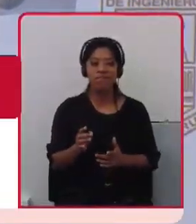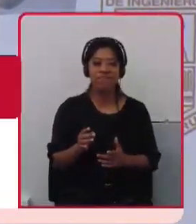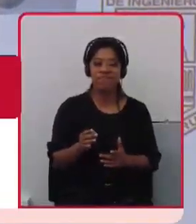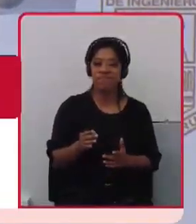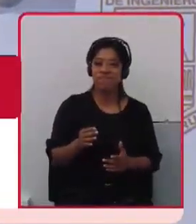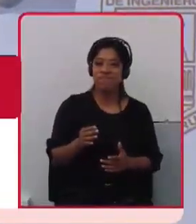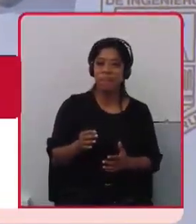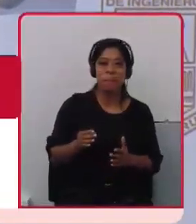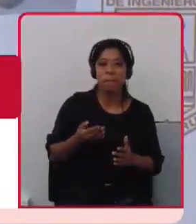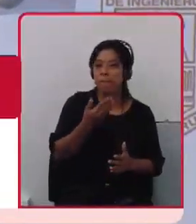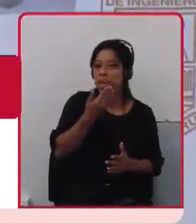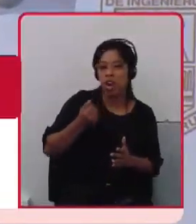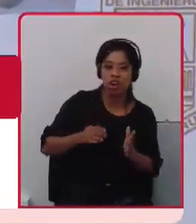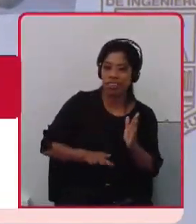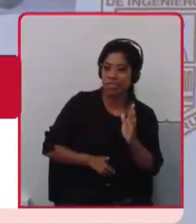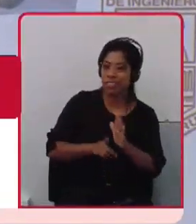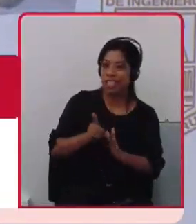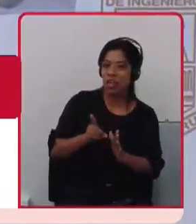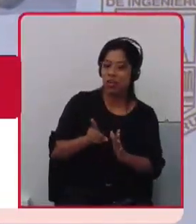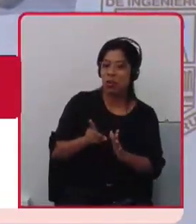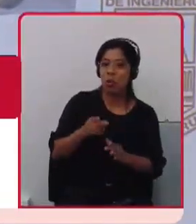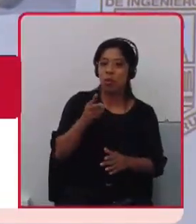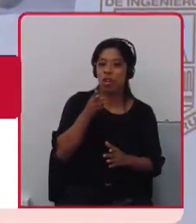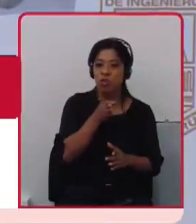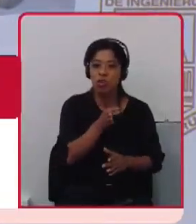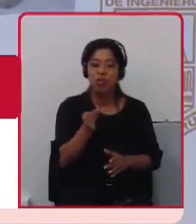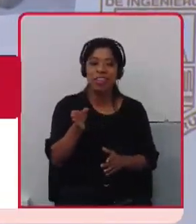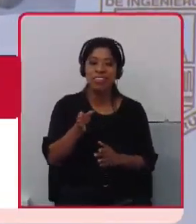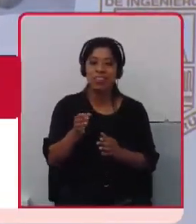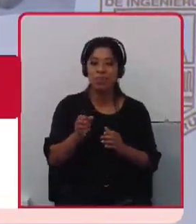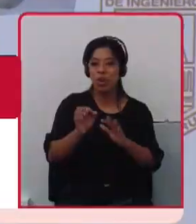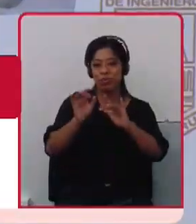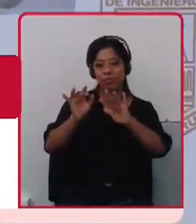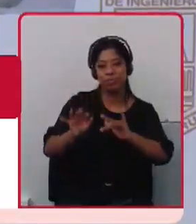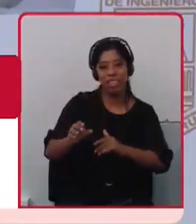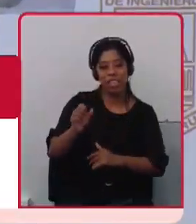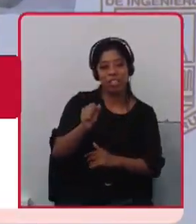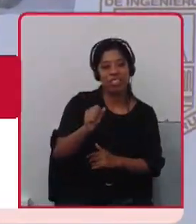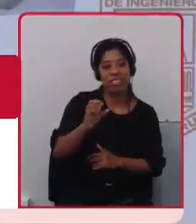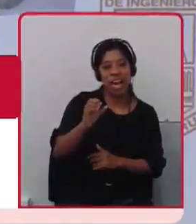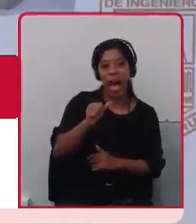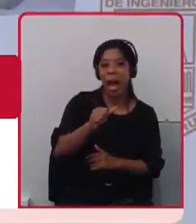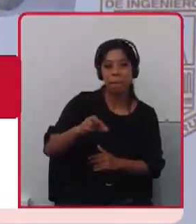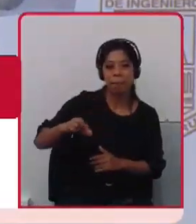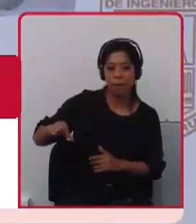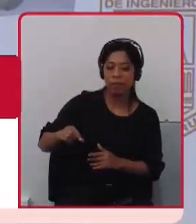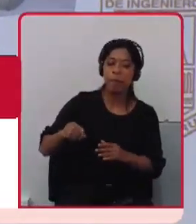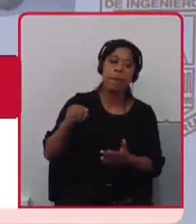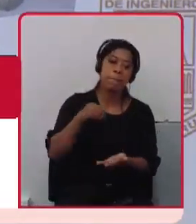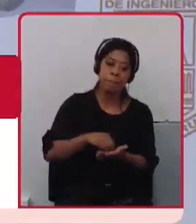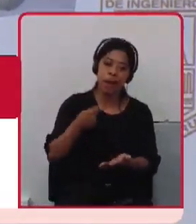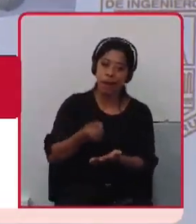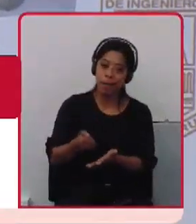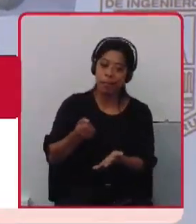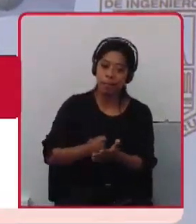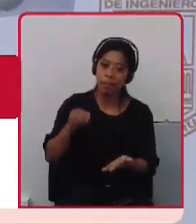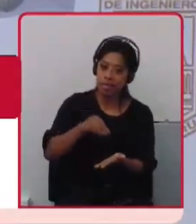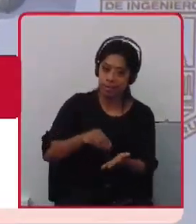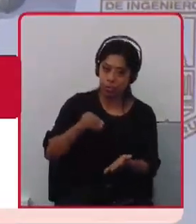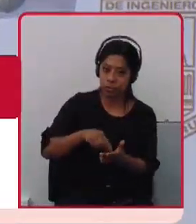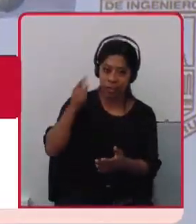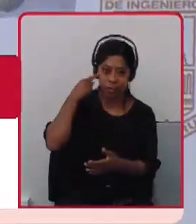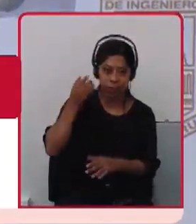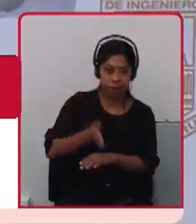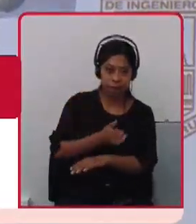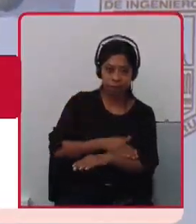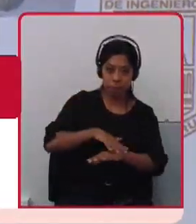mayor desarrollo que se hacen? Porque entiendo que va por la parte de software, pero sí, igual también implica costos adicionales a lo que ustedes ya tienen planificado,